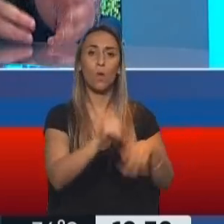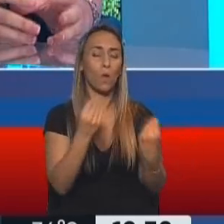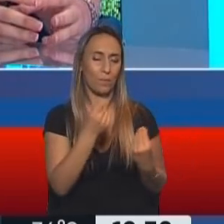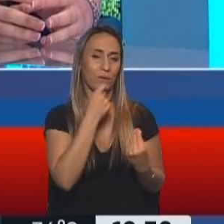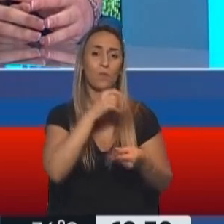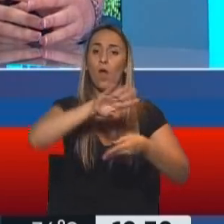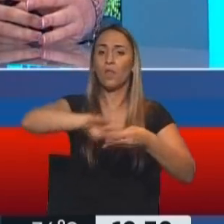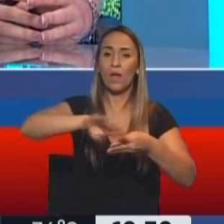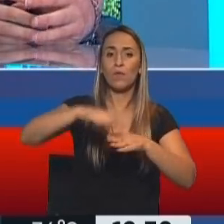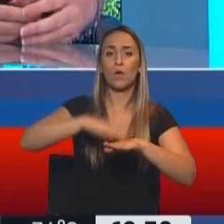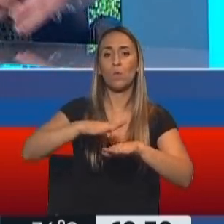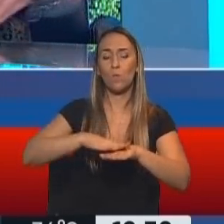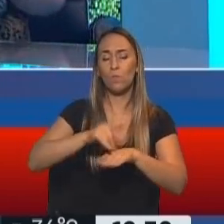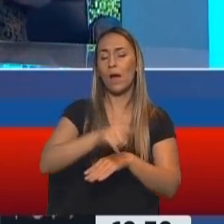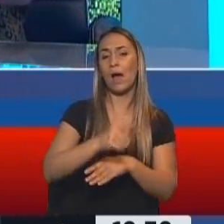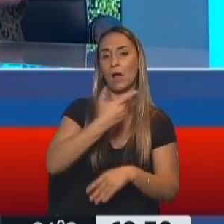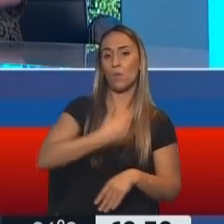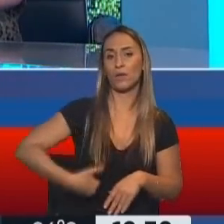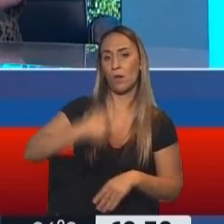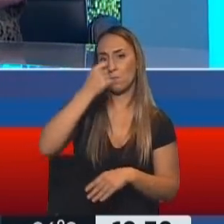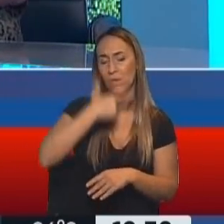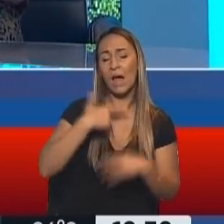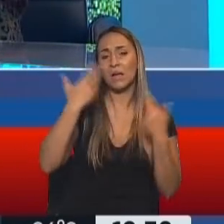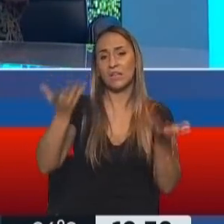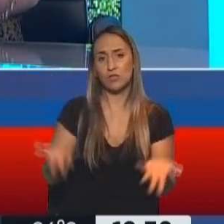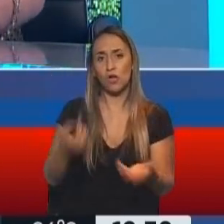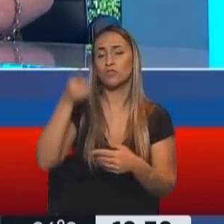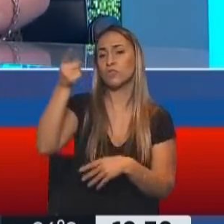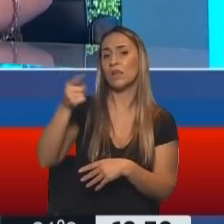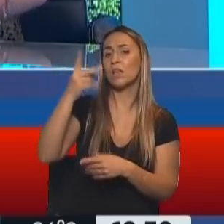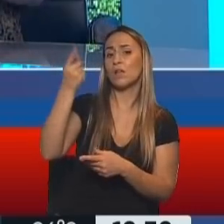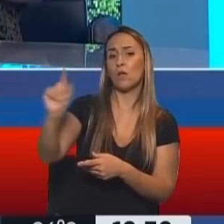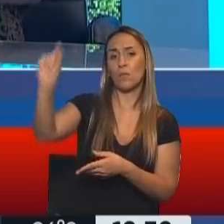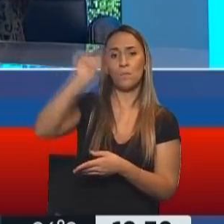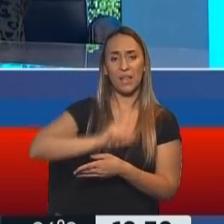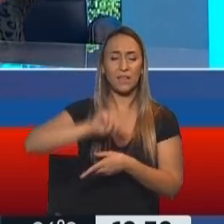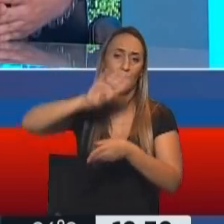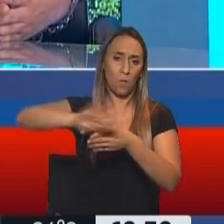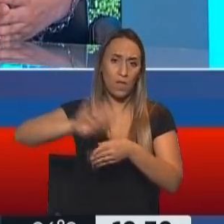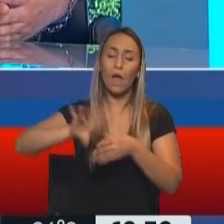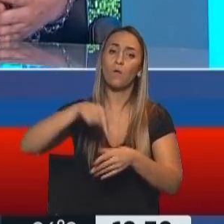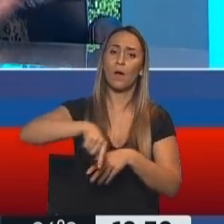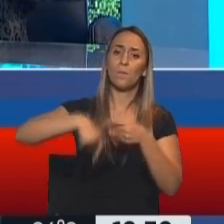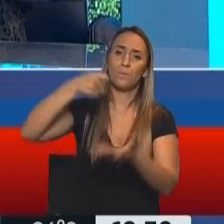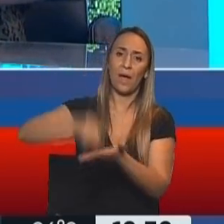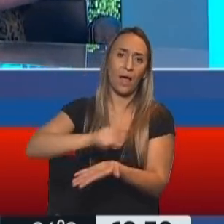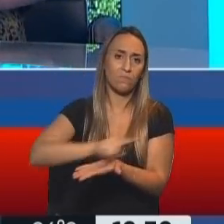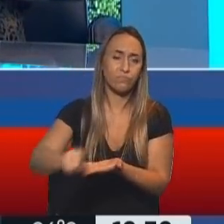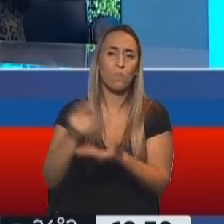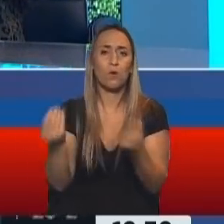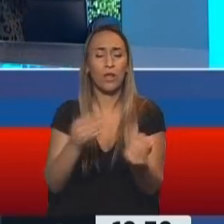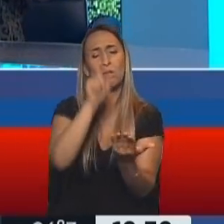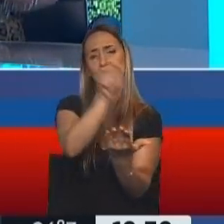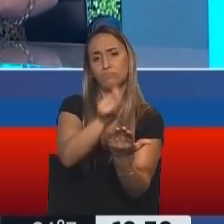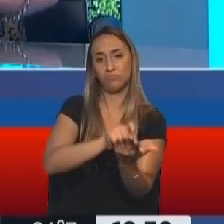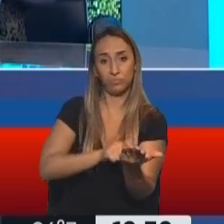por qué en ese momento se ha tomado un crédito con el Fondo Monetario, las condiciones planteadas, por qué no se puede pagar. Luego el contexto económico a raíz de la pandemia,